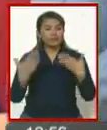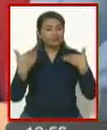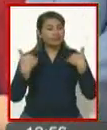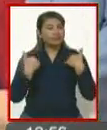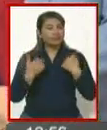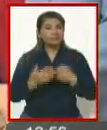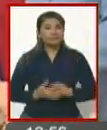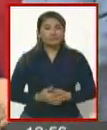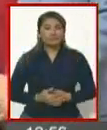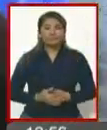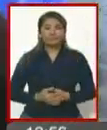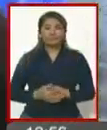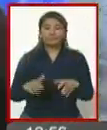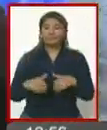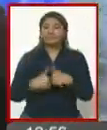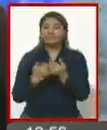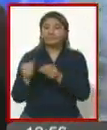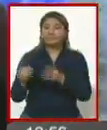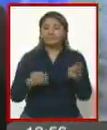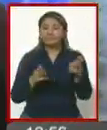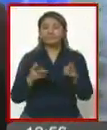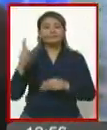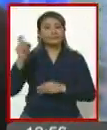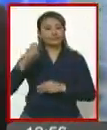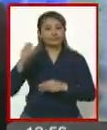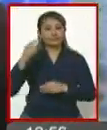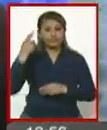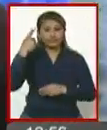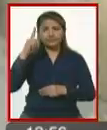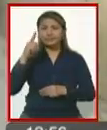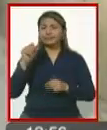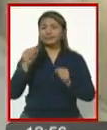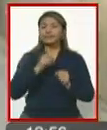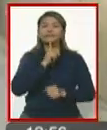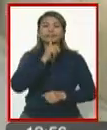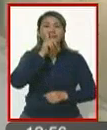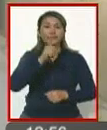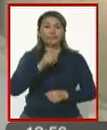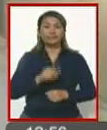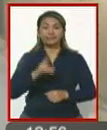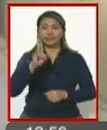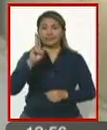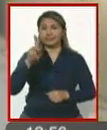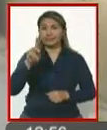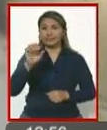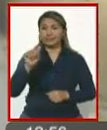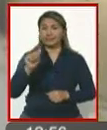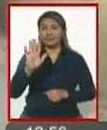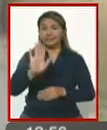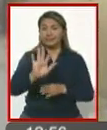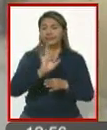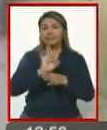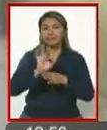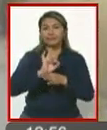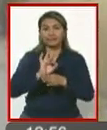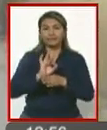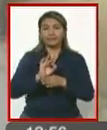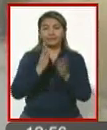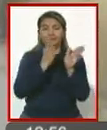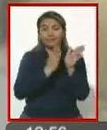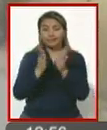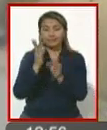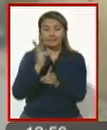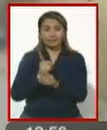encontrar los mecanismos que sean necesarios para garantizar a la UPEA su funcionamiento